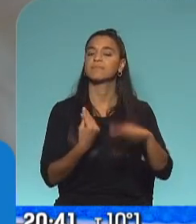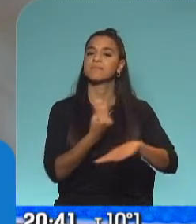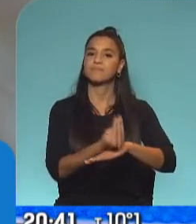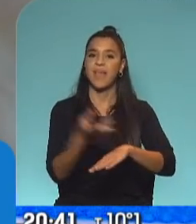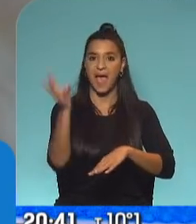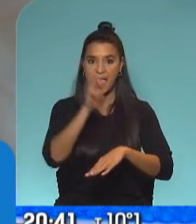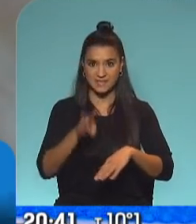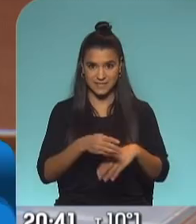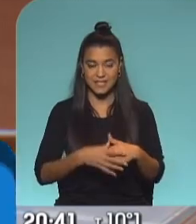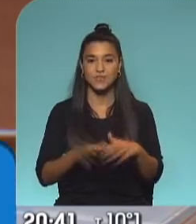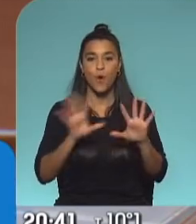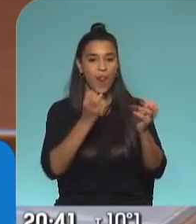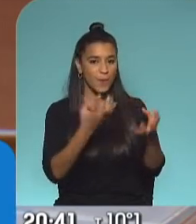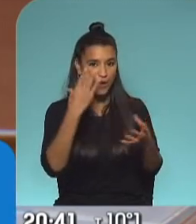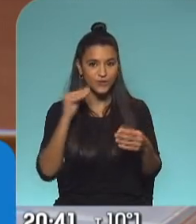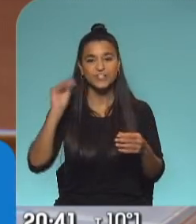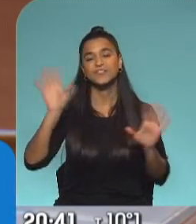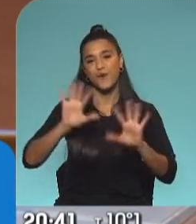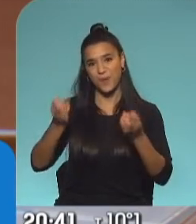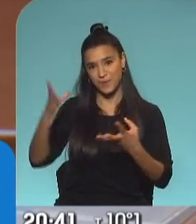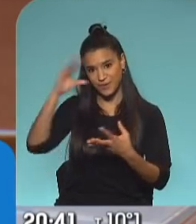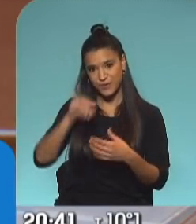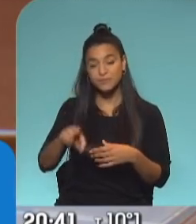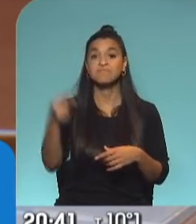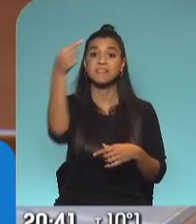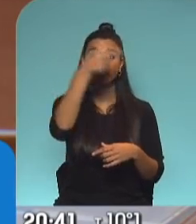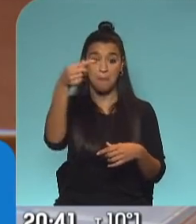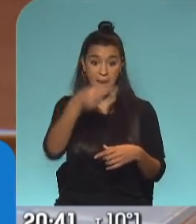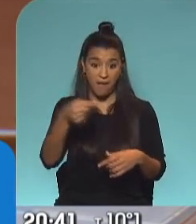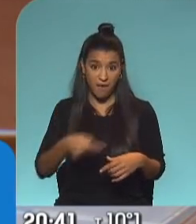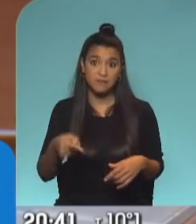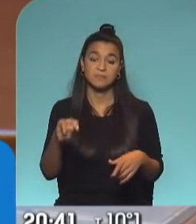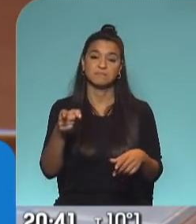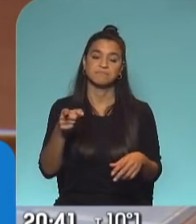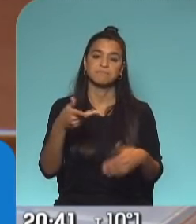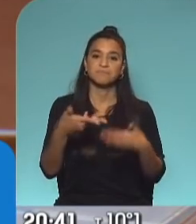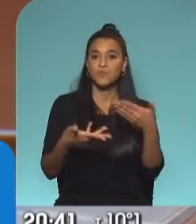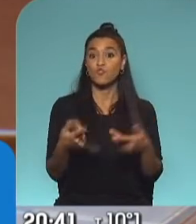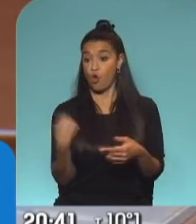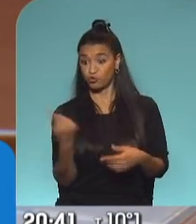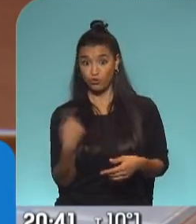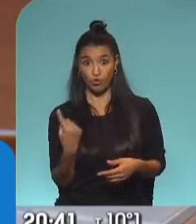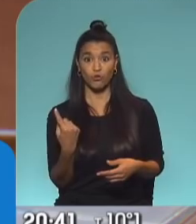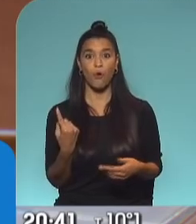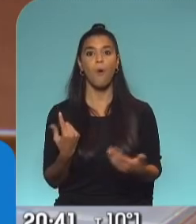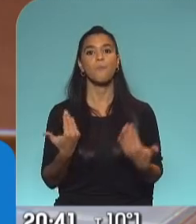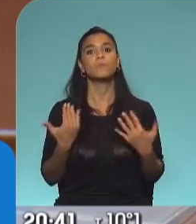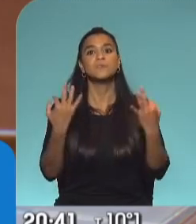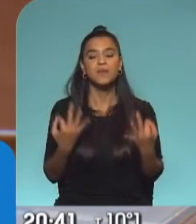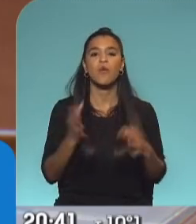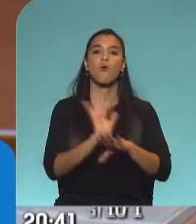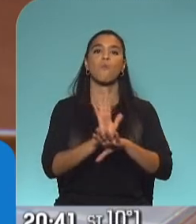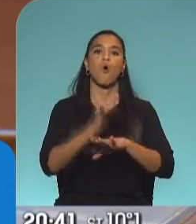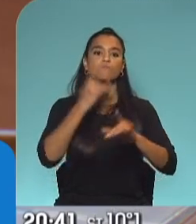noches. Buenas noches. Lo haremos semanalmente porque usted sabe que nosotros somos, si de algo podemos servir es de